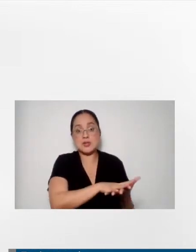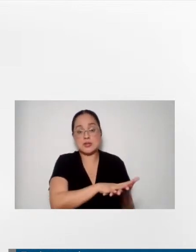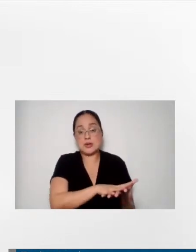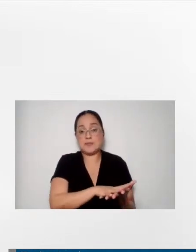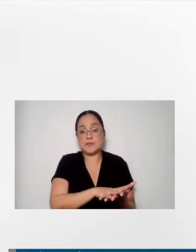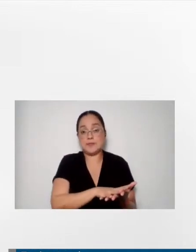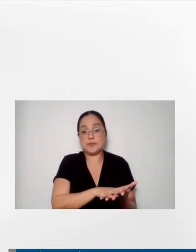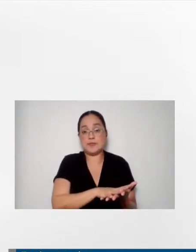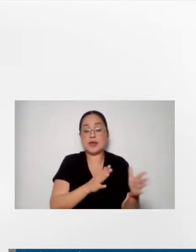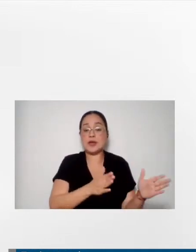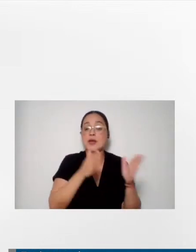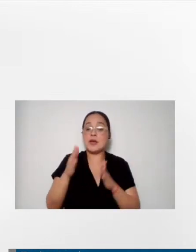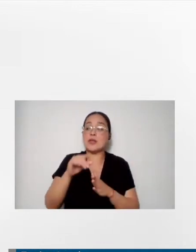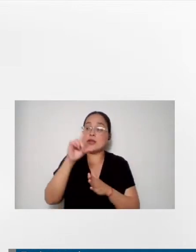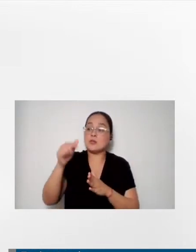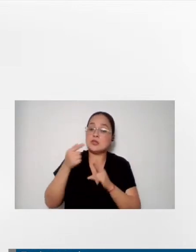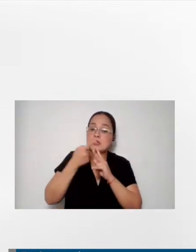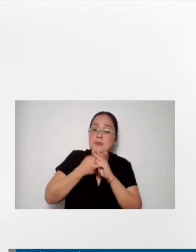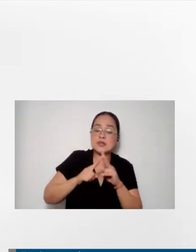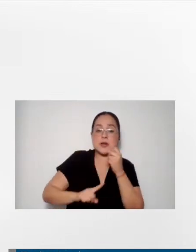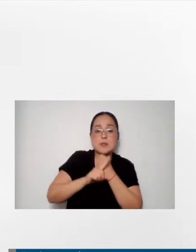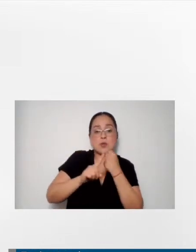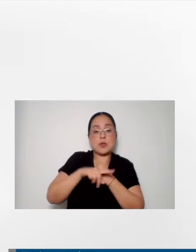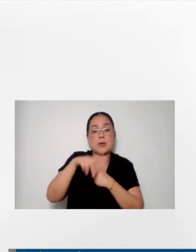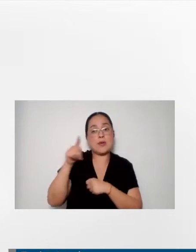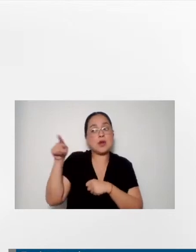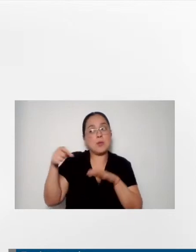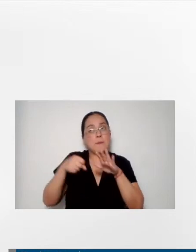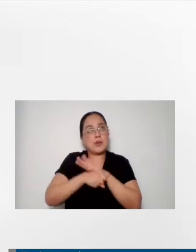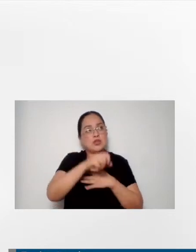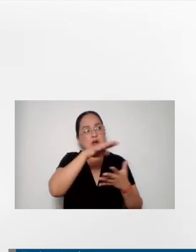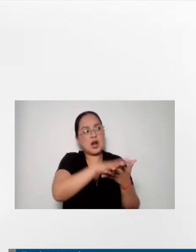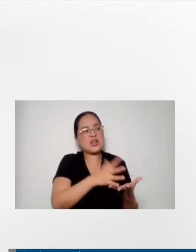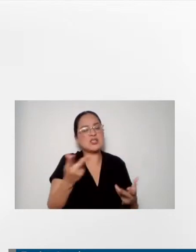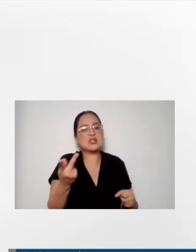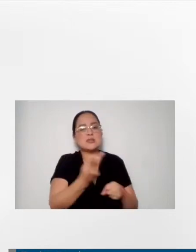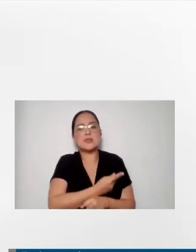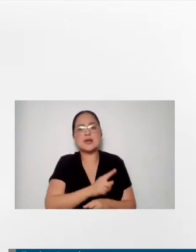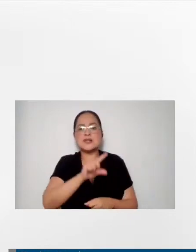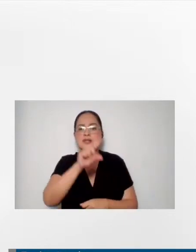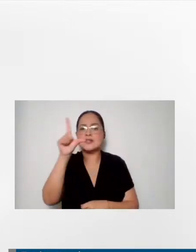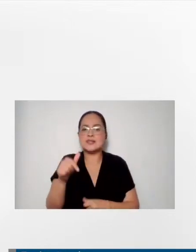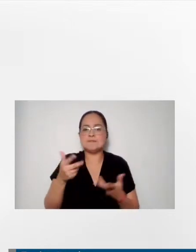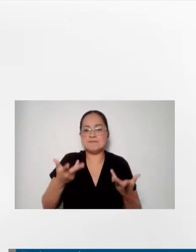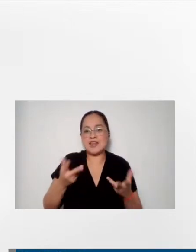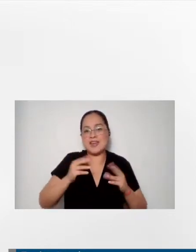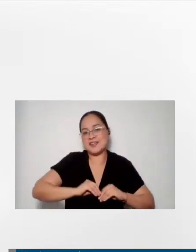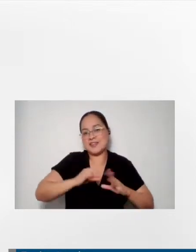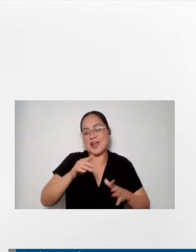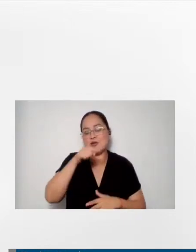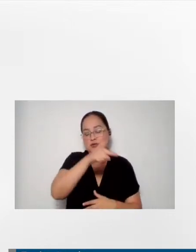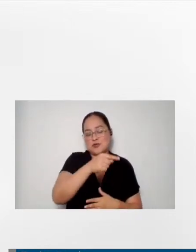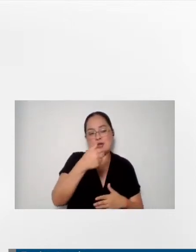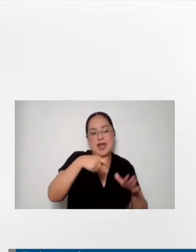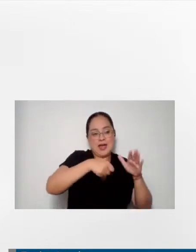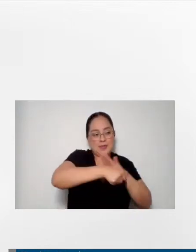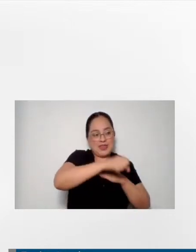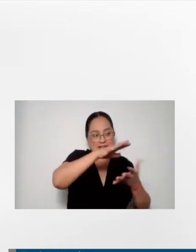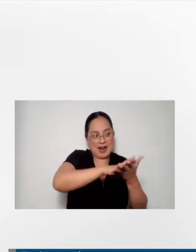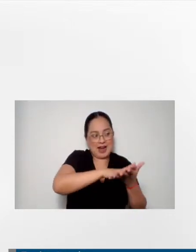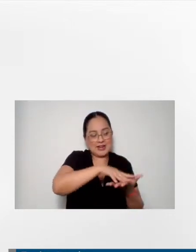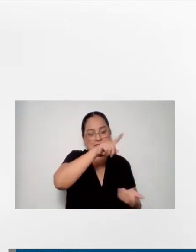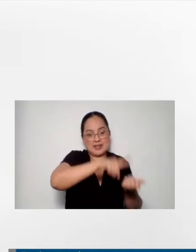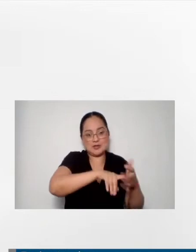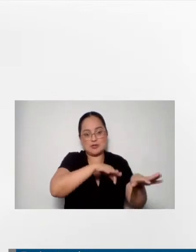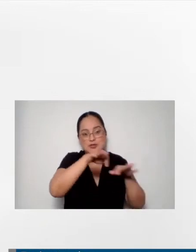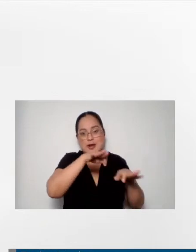el problema, ¿no? Pero claro, si te vas a la cárcel, entonces pues seguramente no vas a tener un trabajo o vas a tener un trabajo precario, ¿no? Y